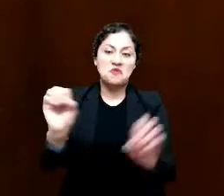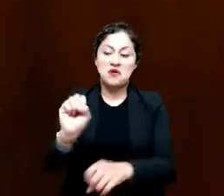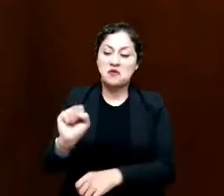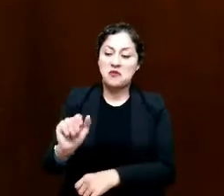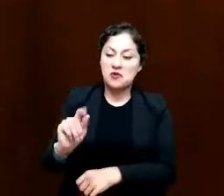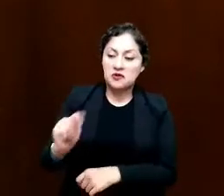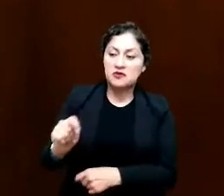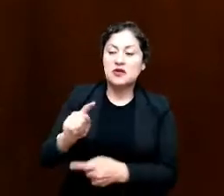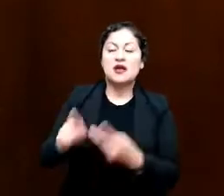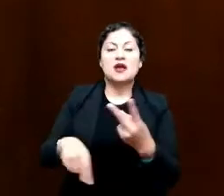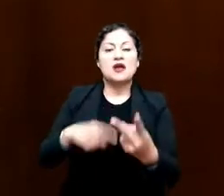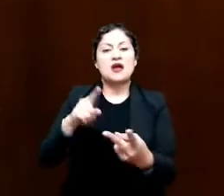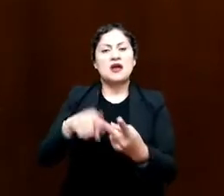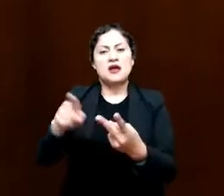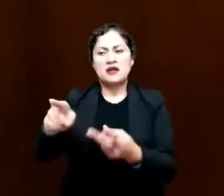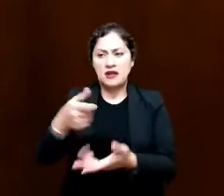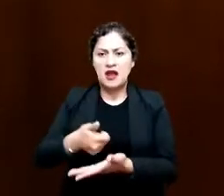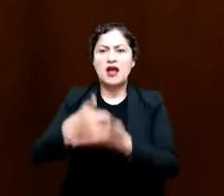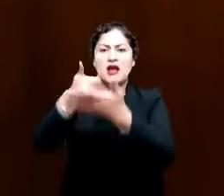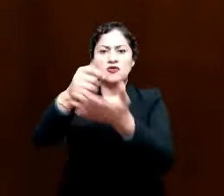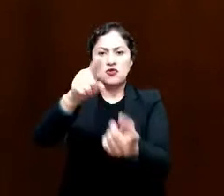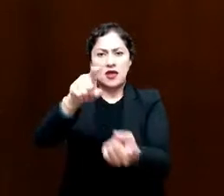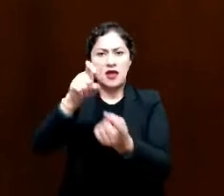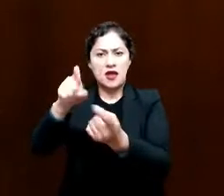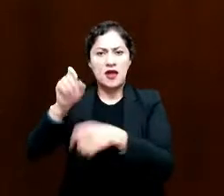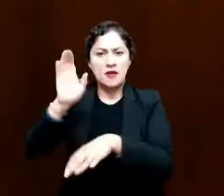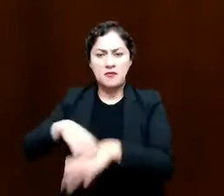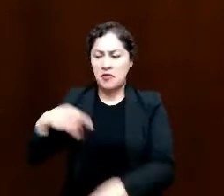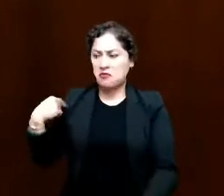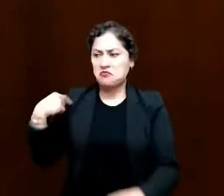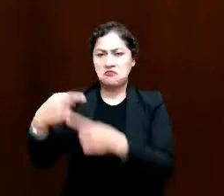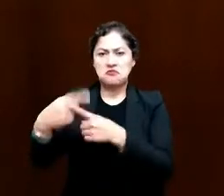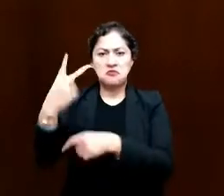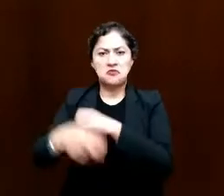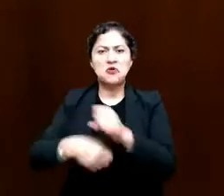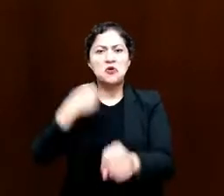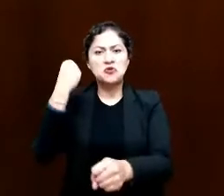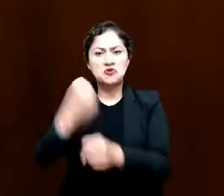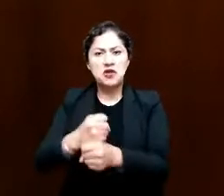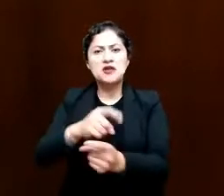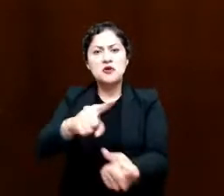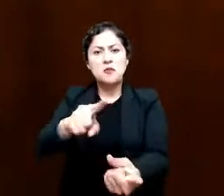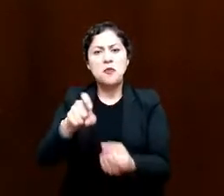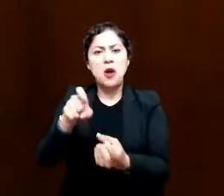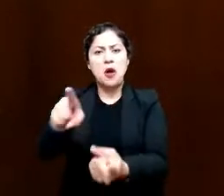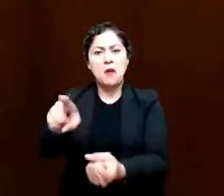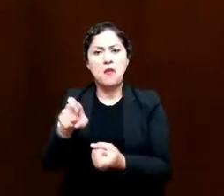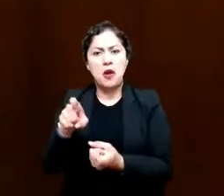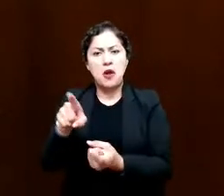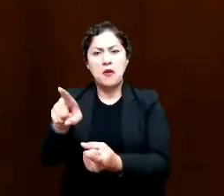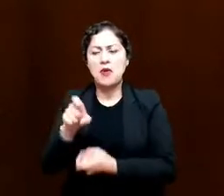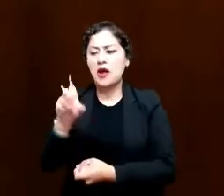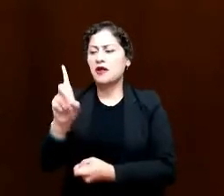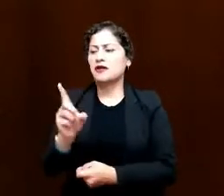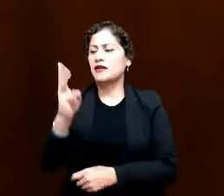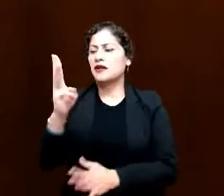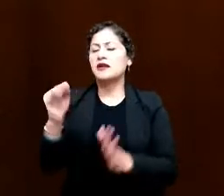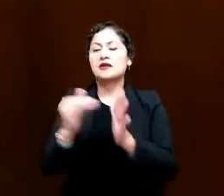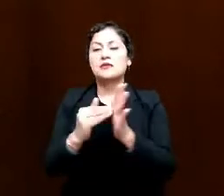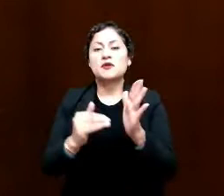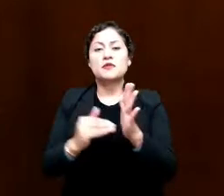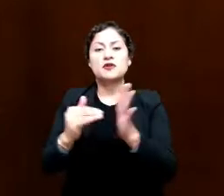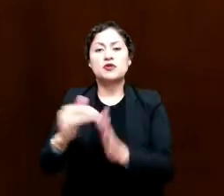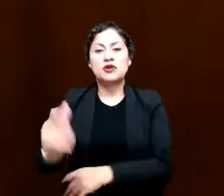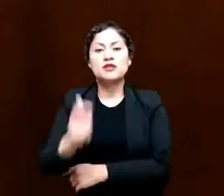a recaudar más Durante los recientes dos años ingresaron al arca pública más de 33 mil millones de pesos